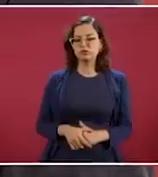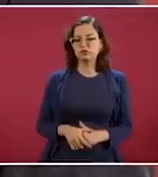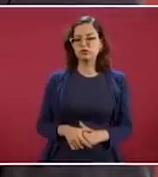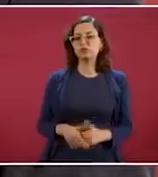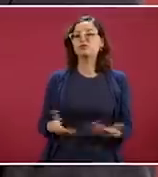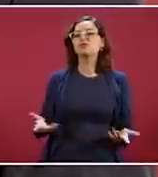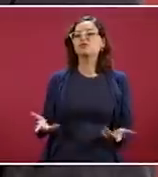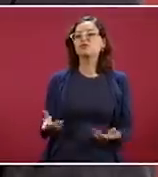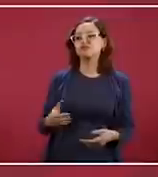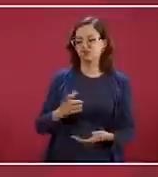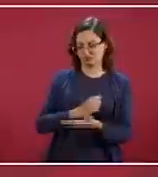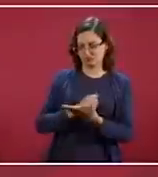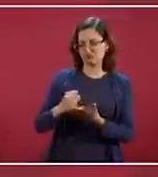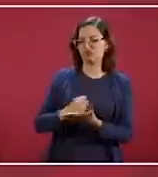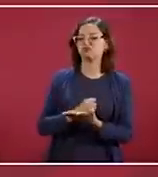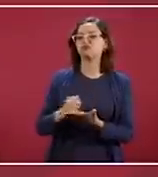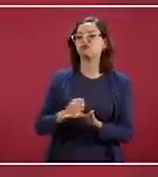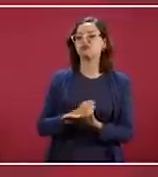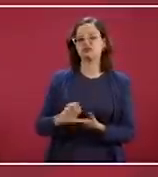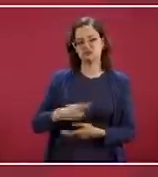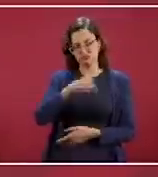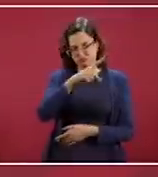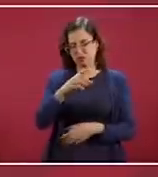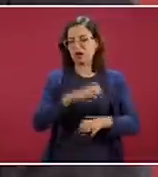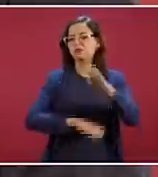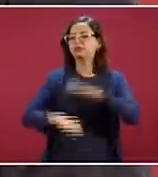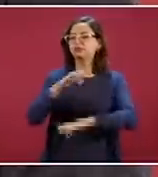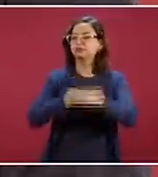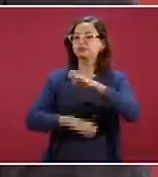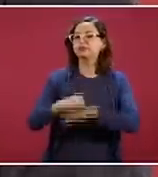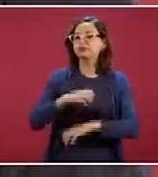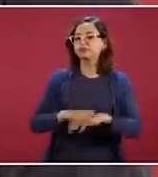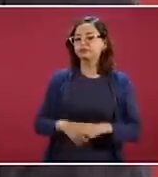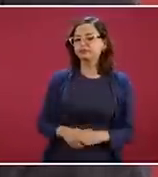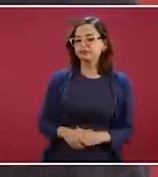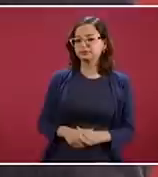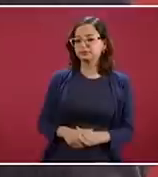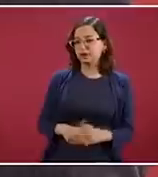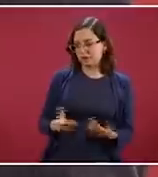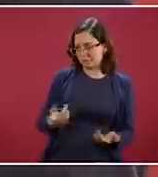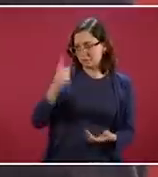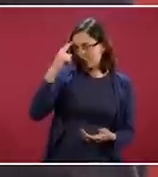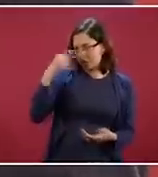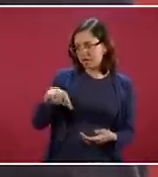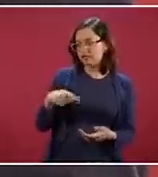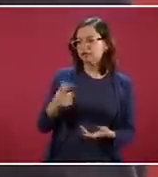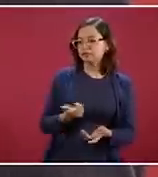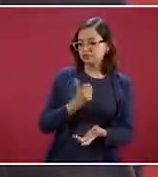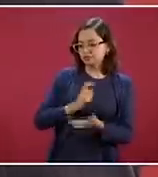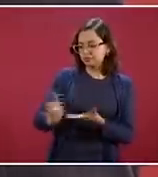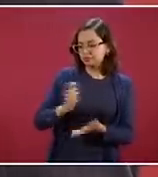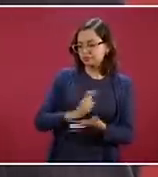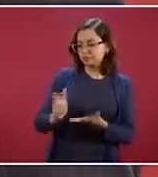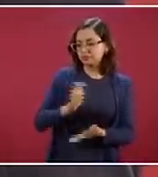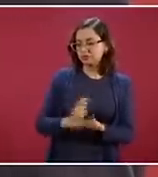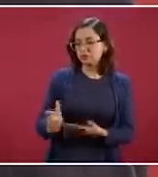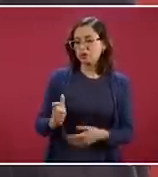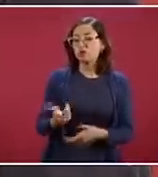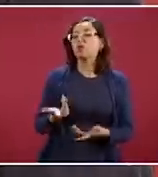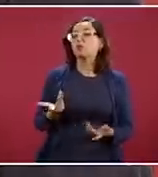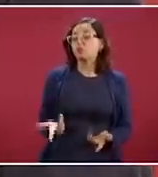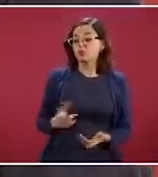Ahí te mando al constructor con la garantía de